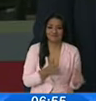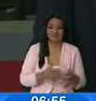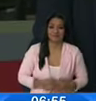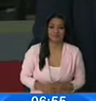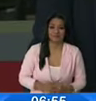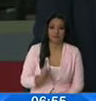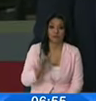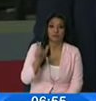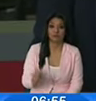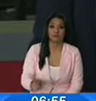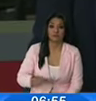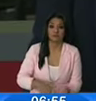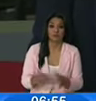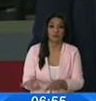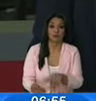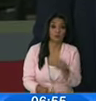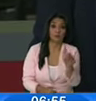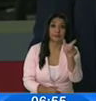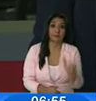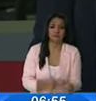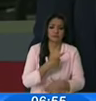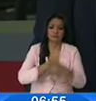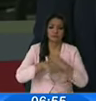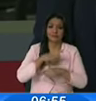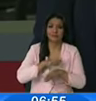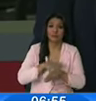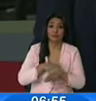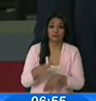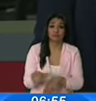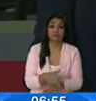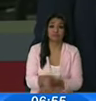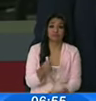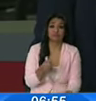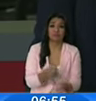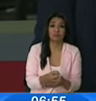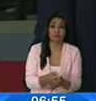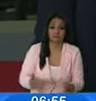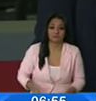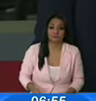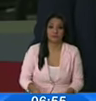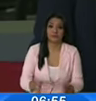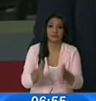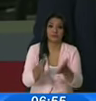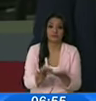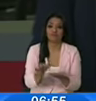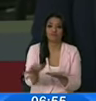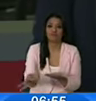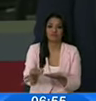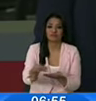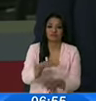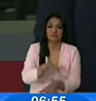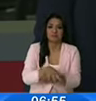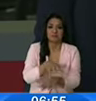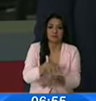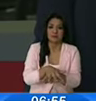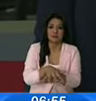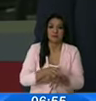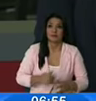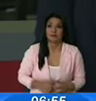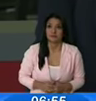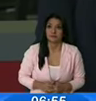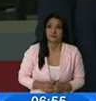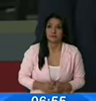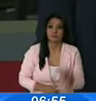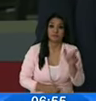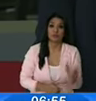persona murió y otra resultó herida tras un accidente de tránsito ocurrido en el kilómetro 13 en la vía Balosa del cantón Machala. La presunta